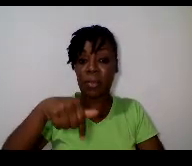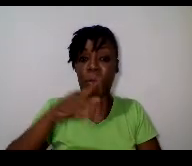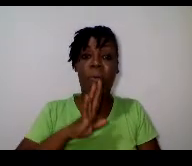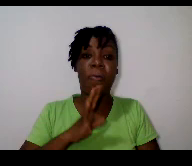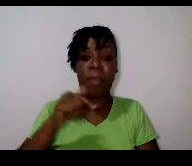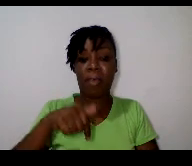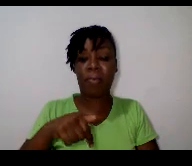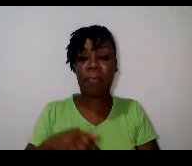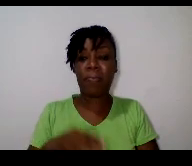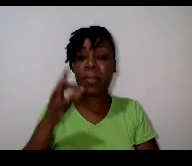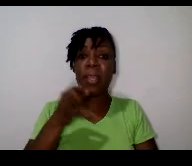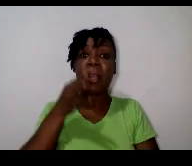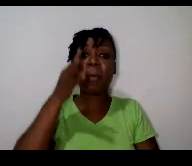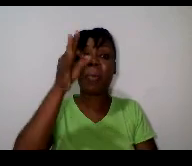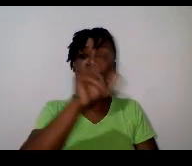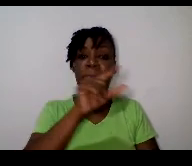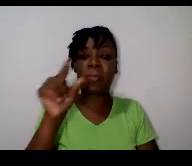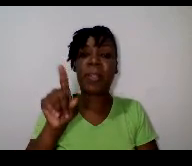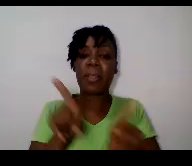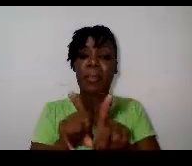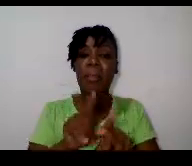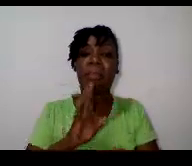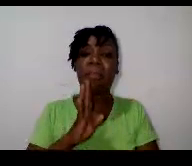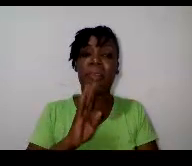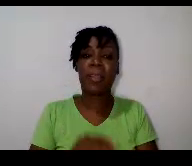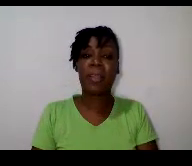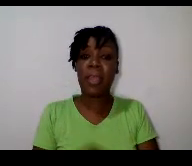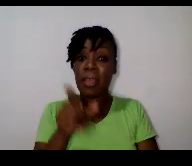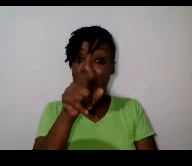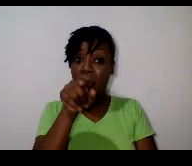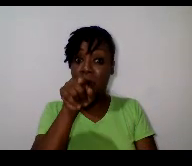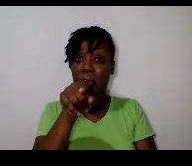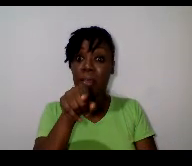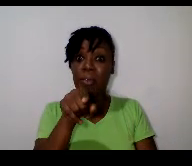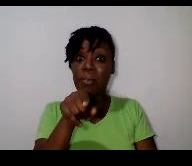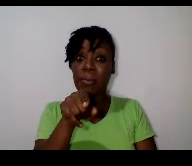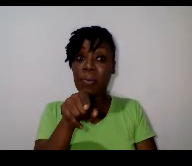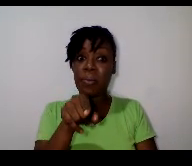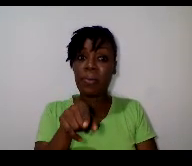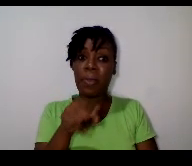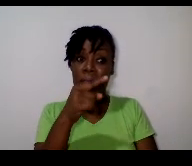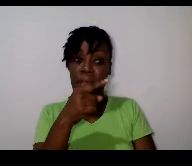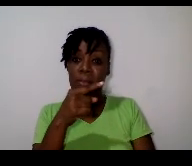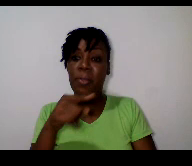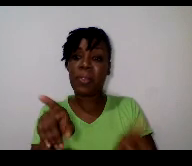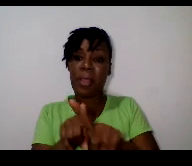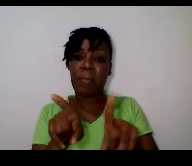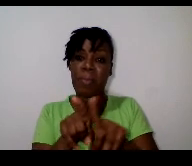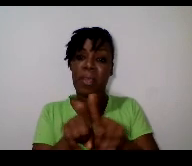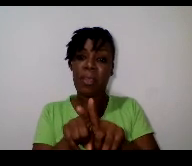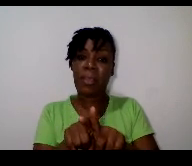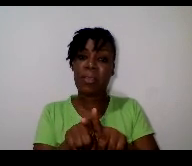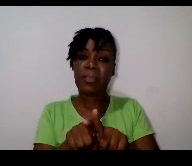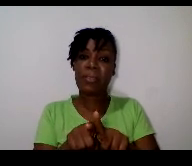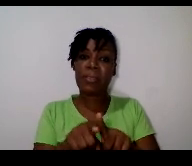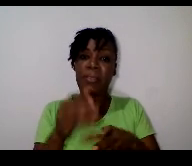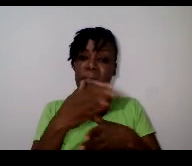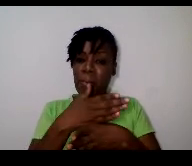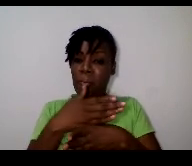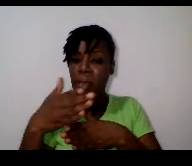próxima semana. Y esto que ven aquí es otro producto de parte de esta campaña donde